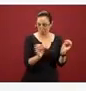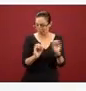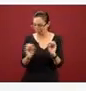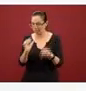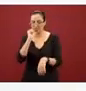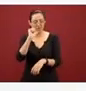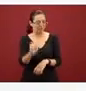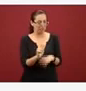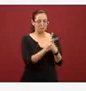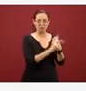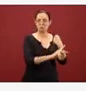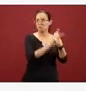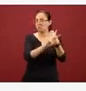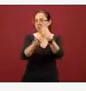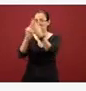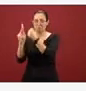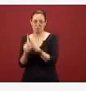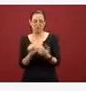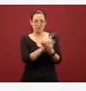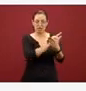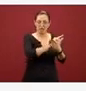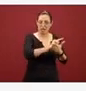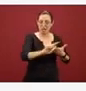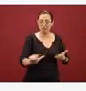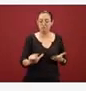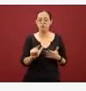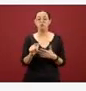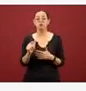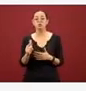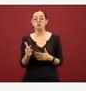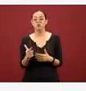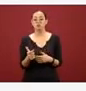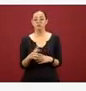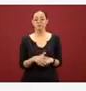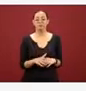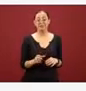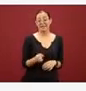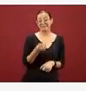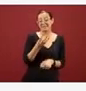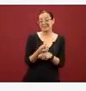y estos países en general entre la cuarta